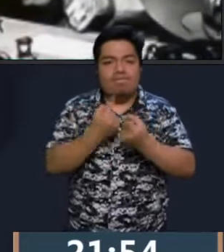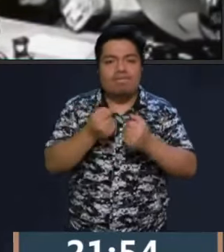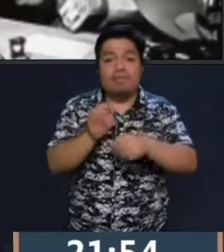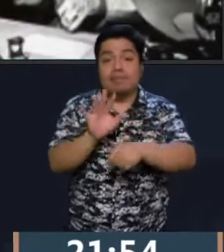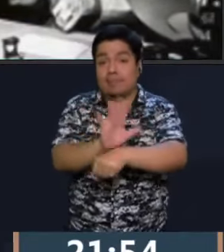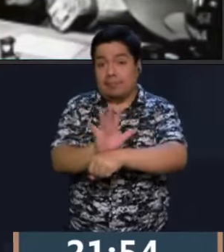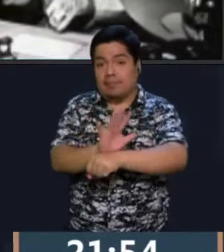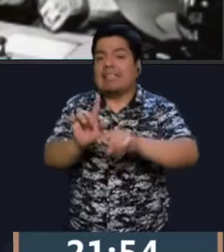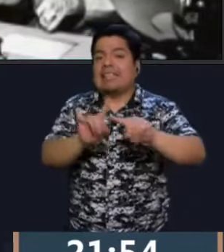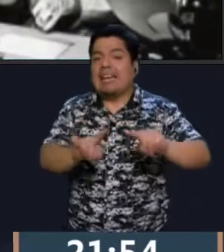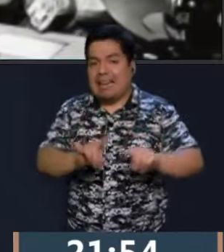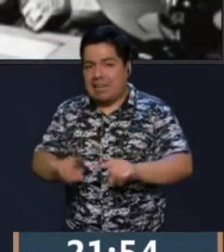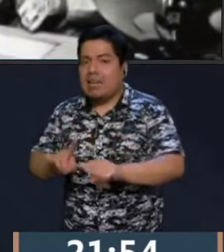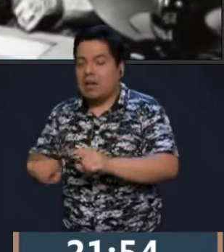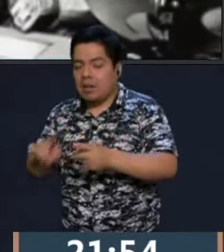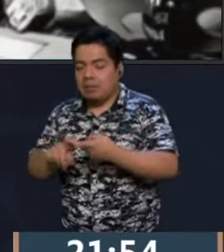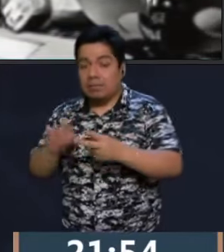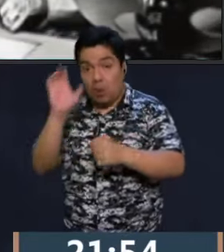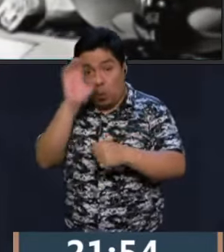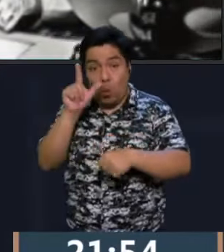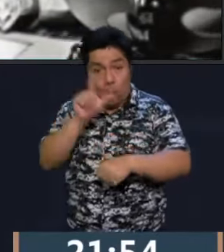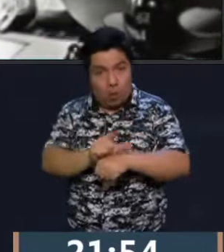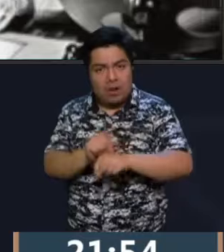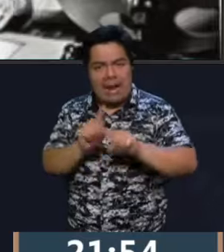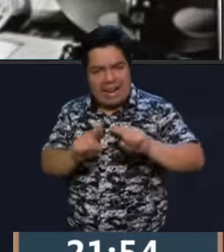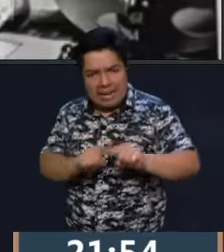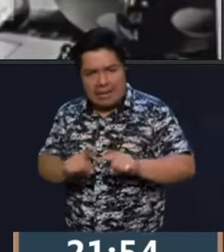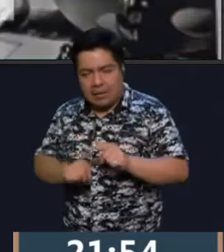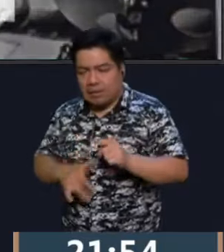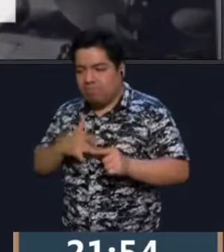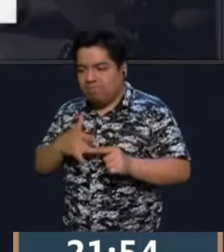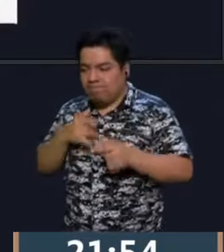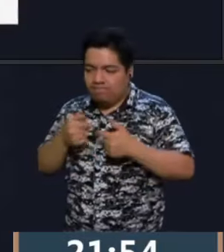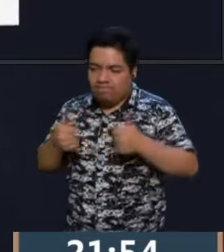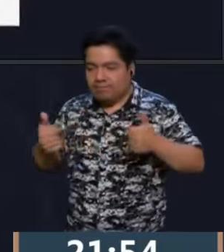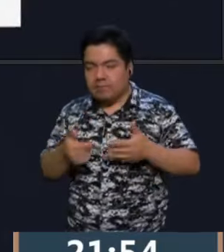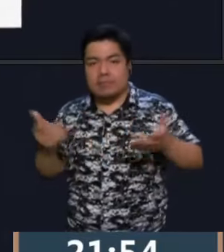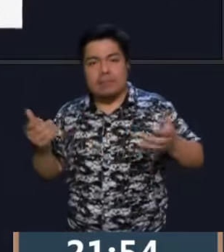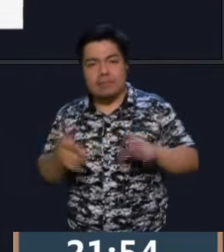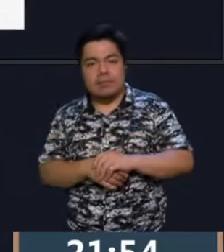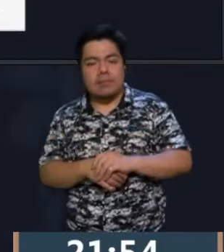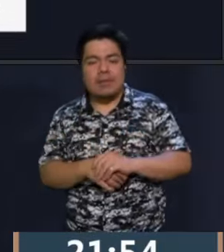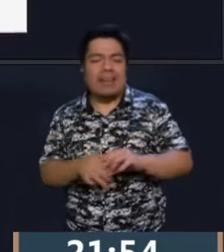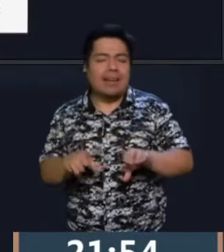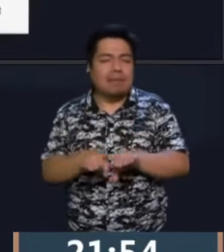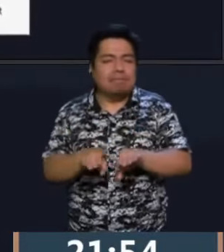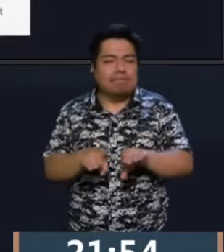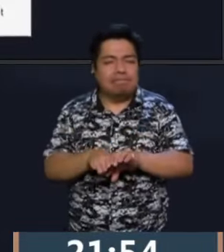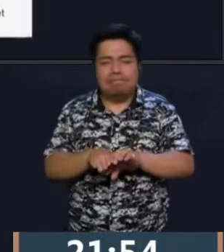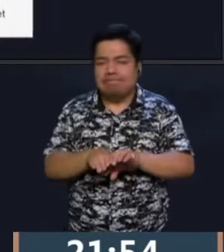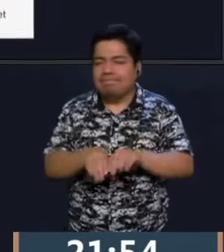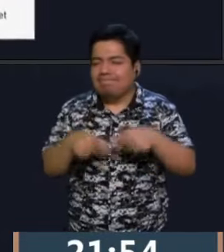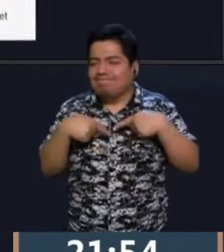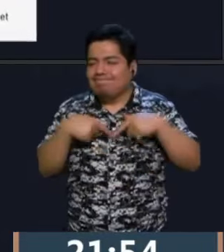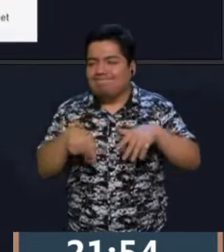cine, alternativas de cultura, y que está ya lejos de ser este